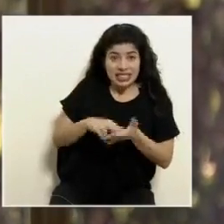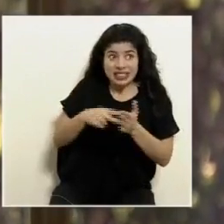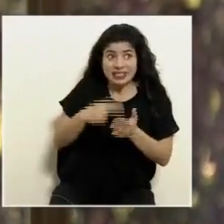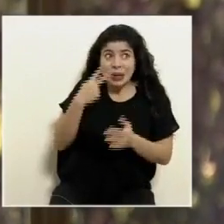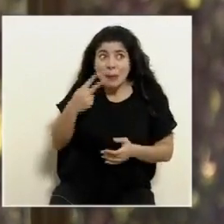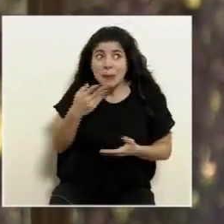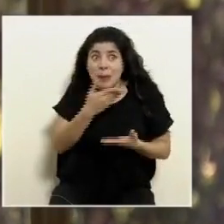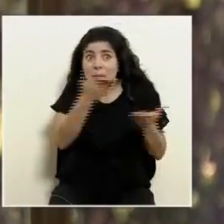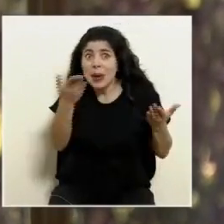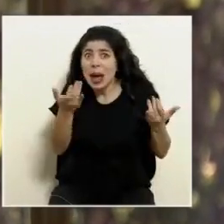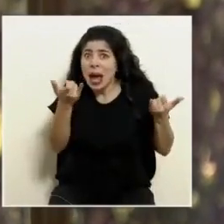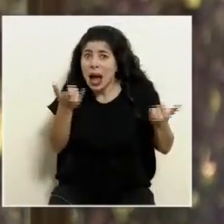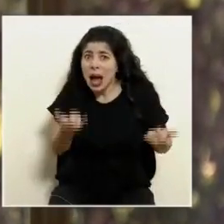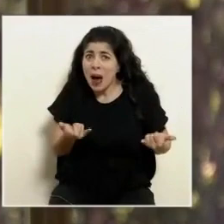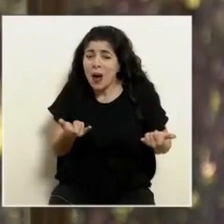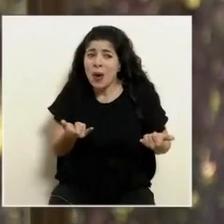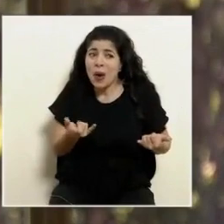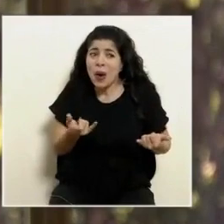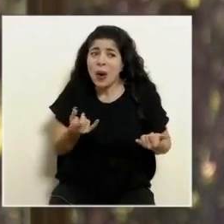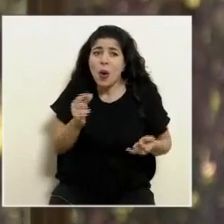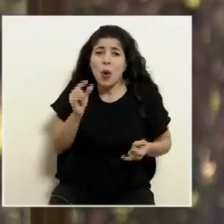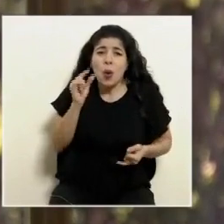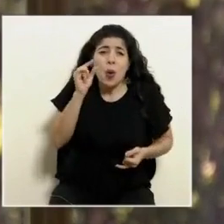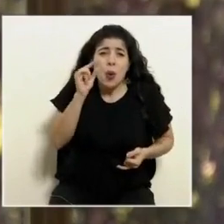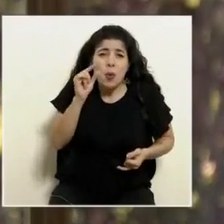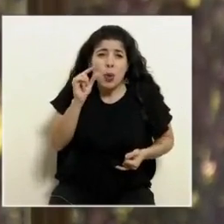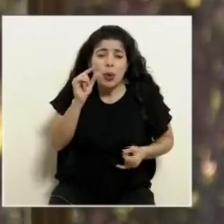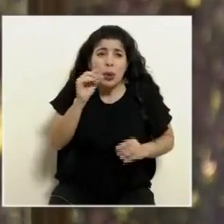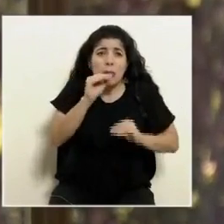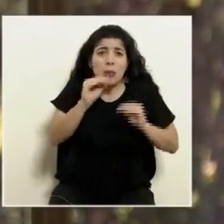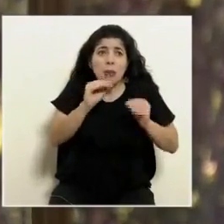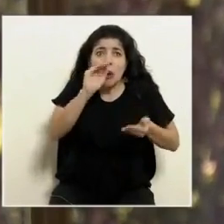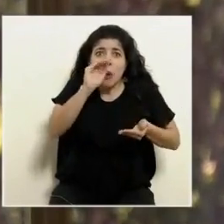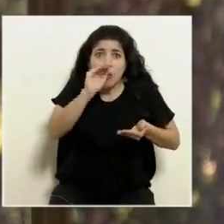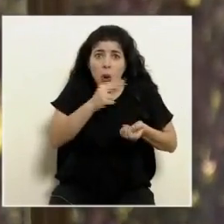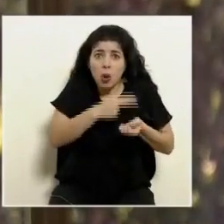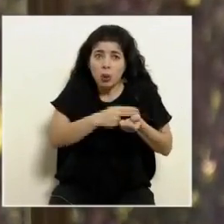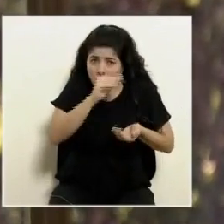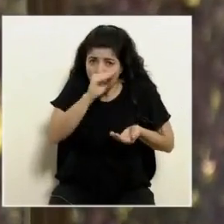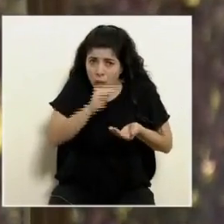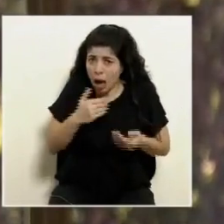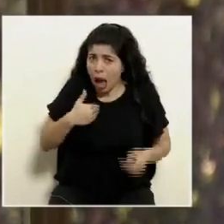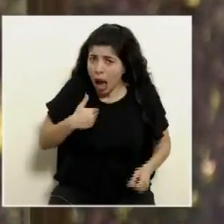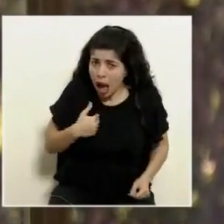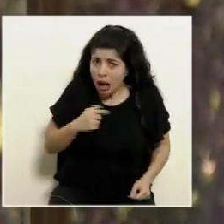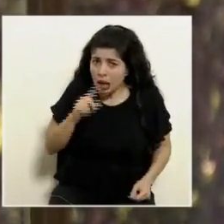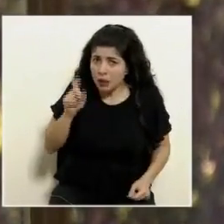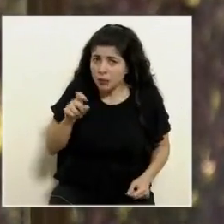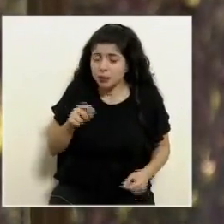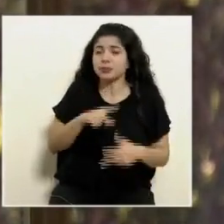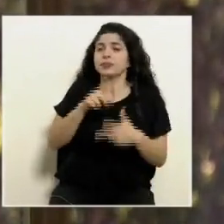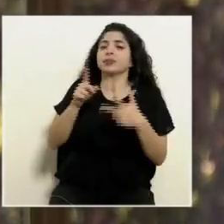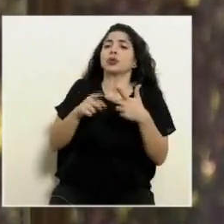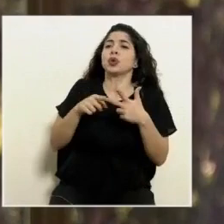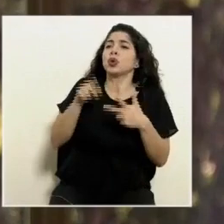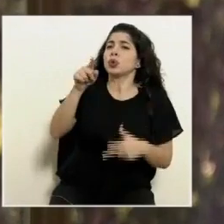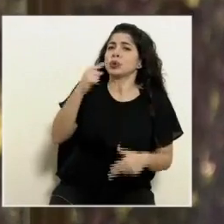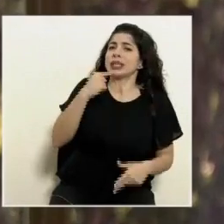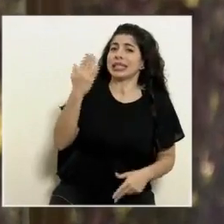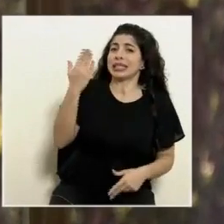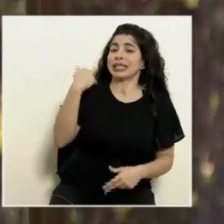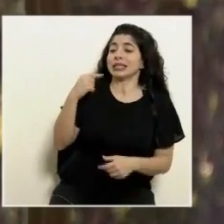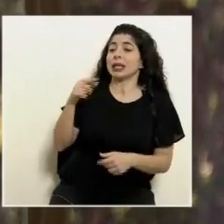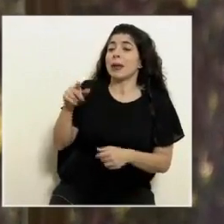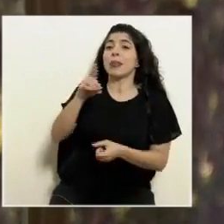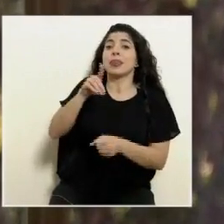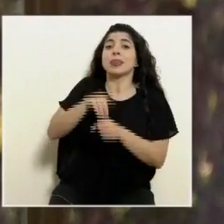que realmente tenemos, aunque sea un poco, de bajos contagios o hospitalizaciones. Usted decía anteriormente que la opción para